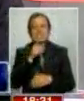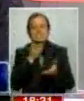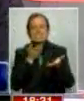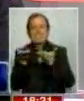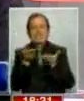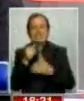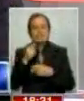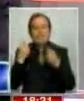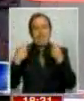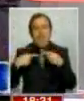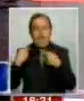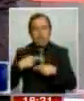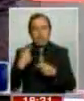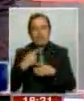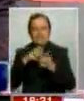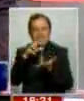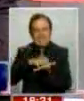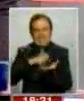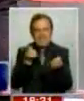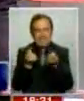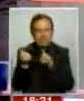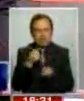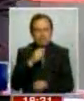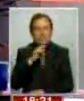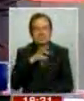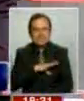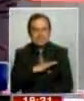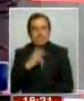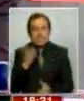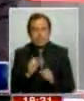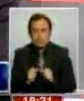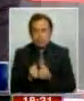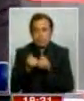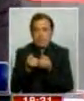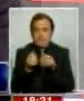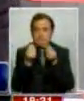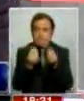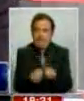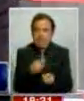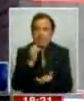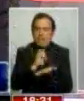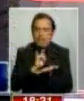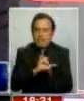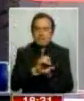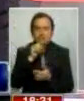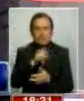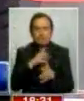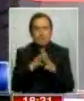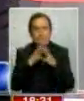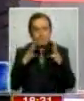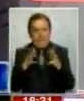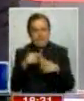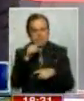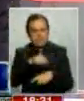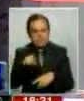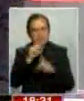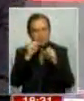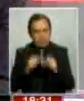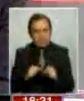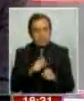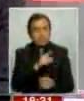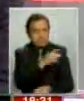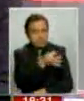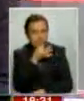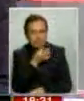República, Impuestos Internos especialmente con más fiscalizadores, con fortalecimiento institucional, con más facultades como tú efectivamente las mantienes.